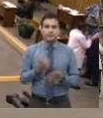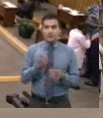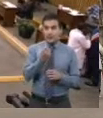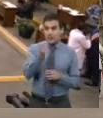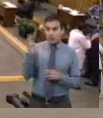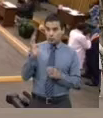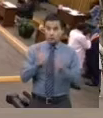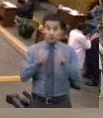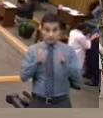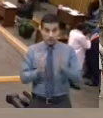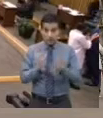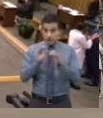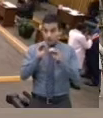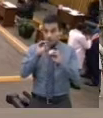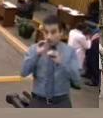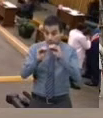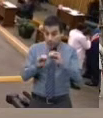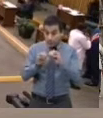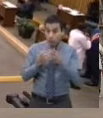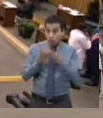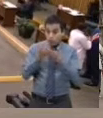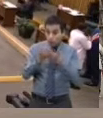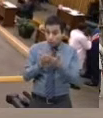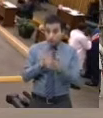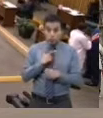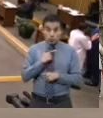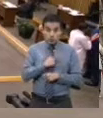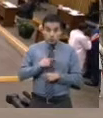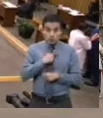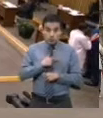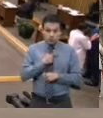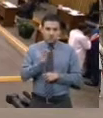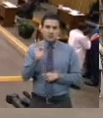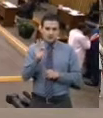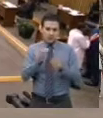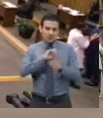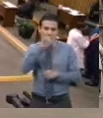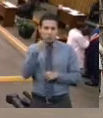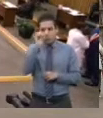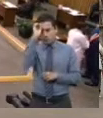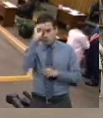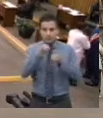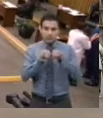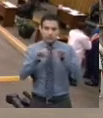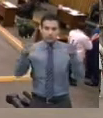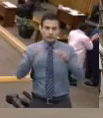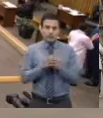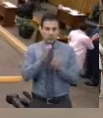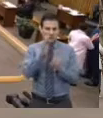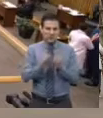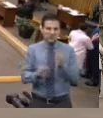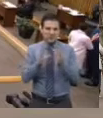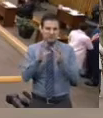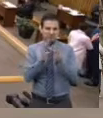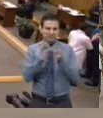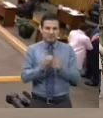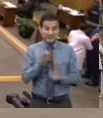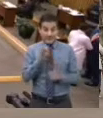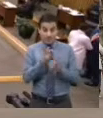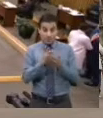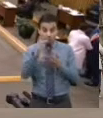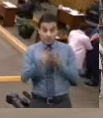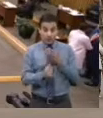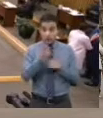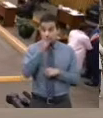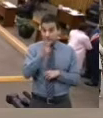propuestas y les gustan, van con ellos. Finalmente, y fuera de toda proporción, en el presente proyecto se